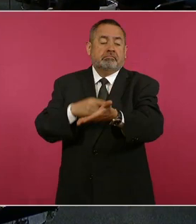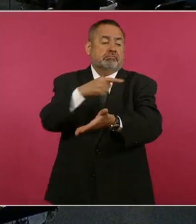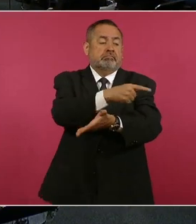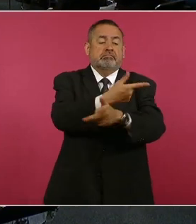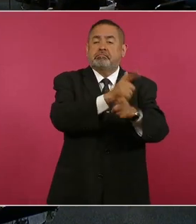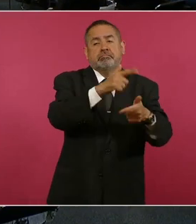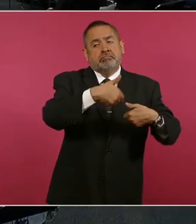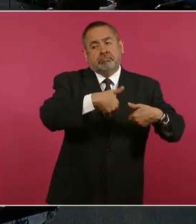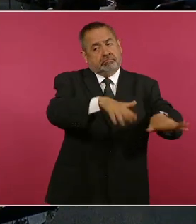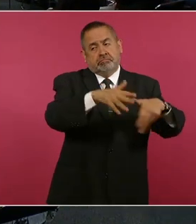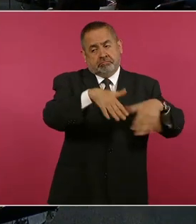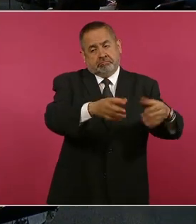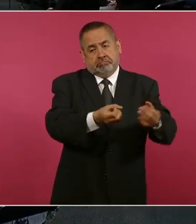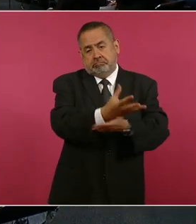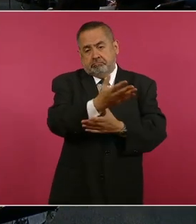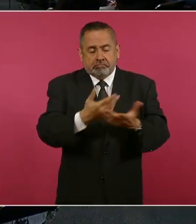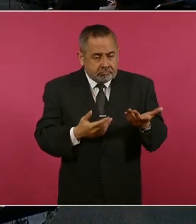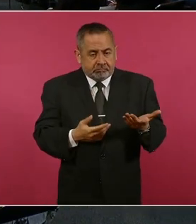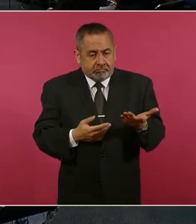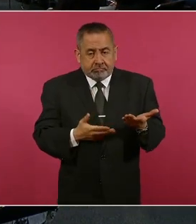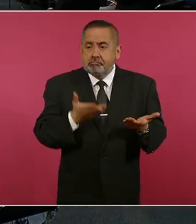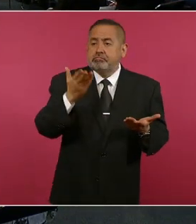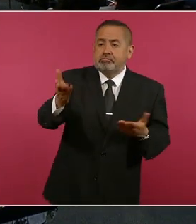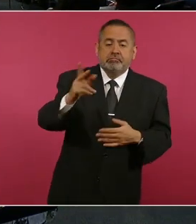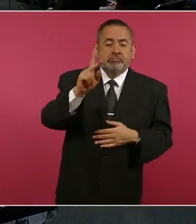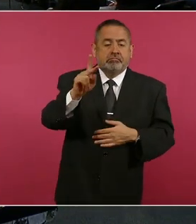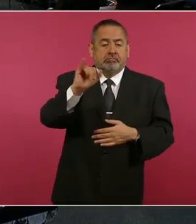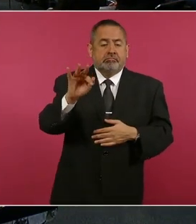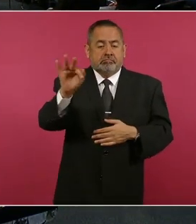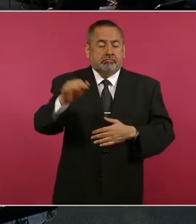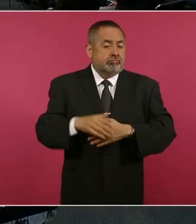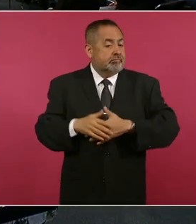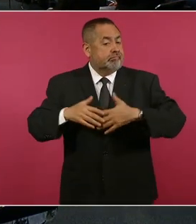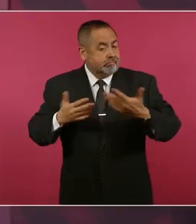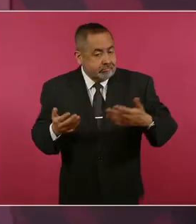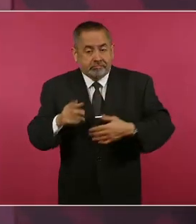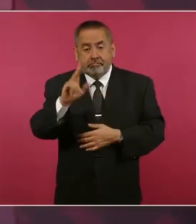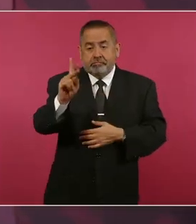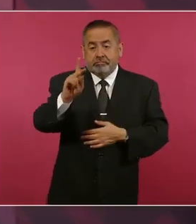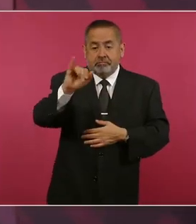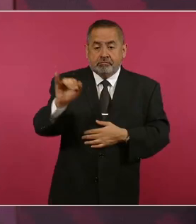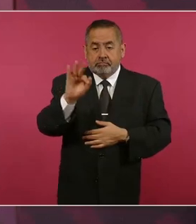al Poder Judicial una denuncia por tortura, y el Poder Judicial